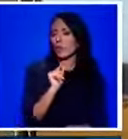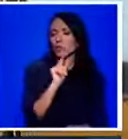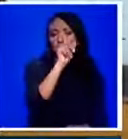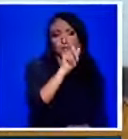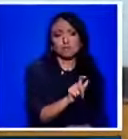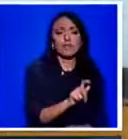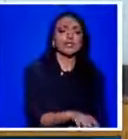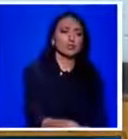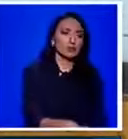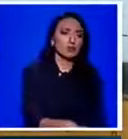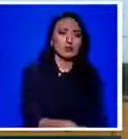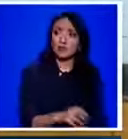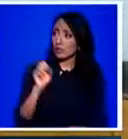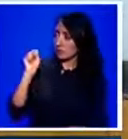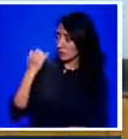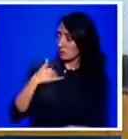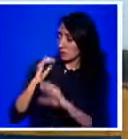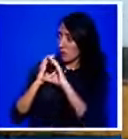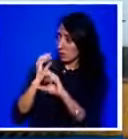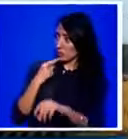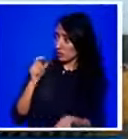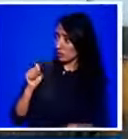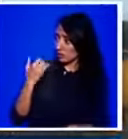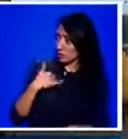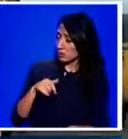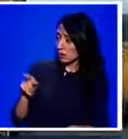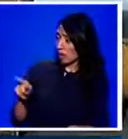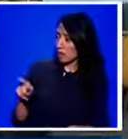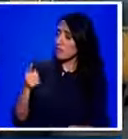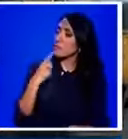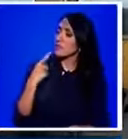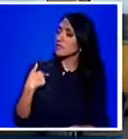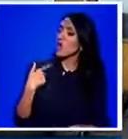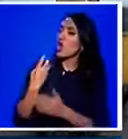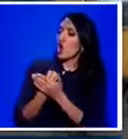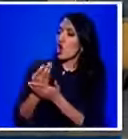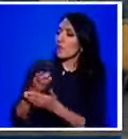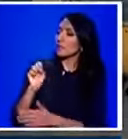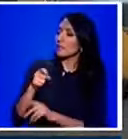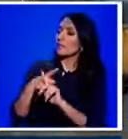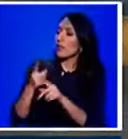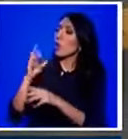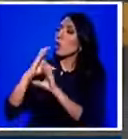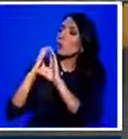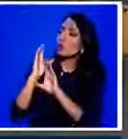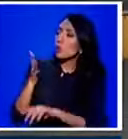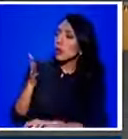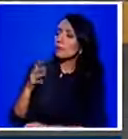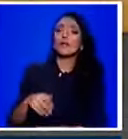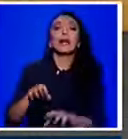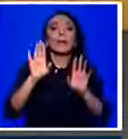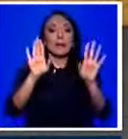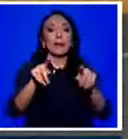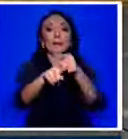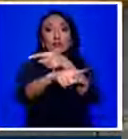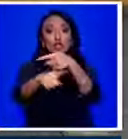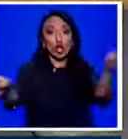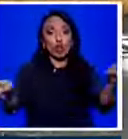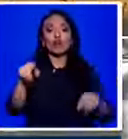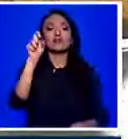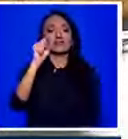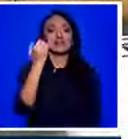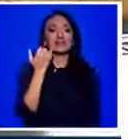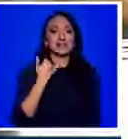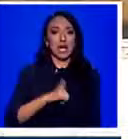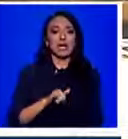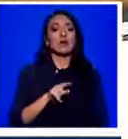pasajeros. ¿Hay buses? Porque nos comentaban que intentaron comprar un boleto, les dijeron que no hay buses. Sí, verá, ahí de todas las frecuencias que se